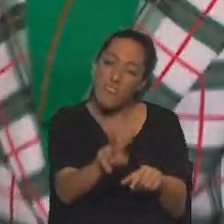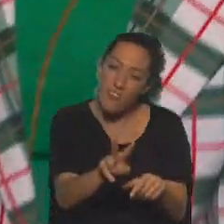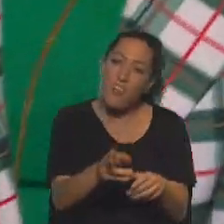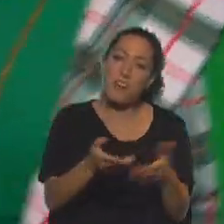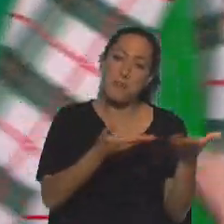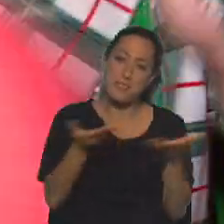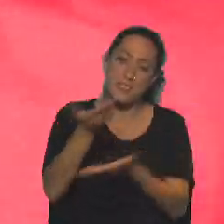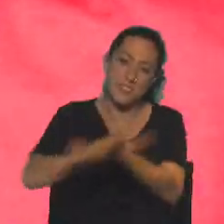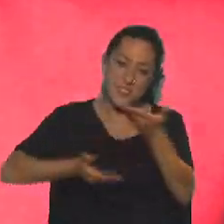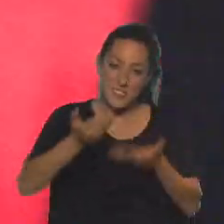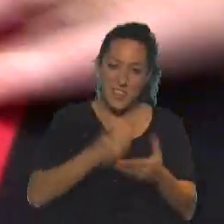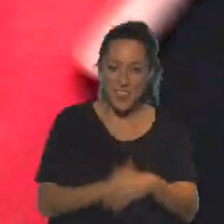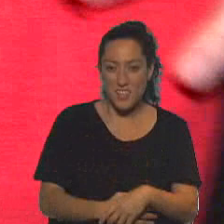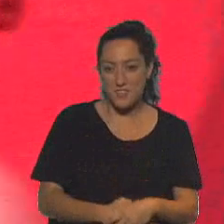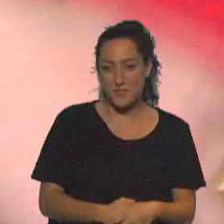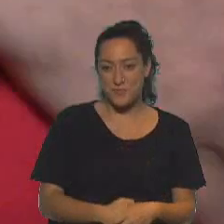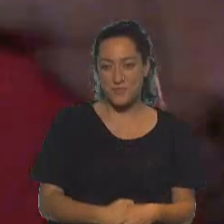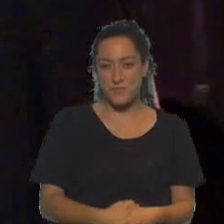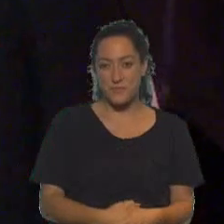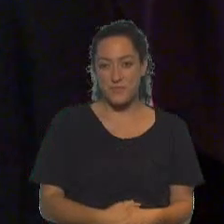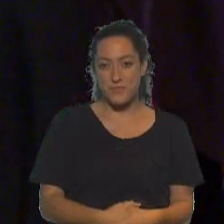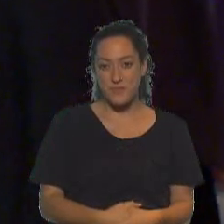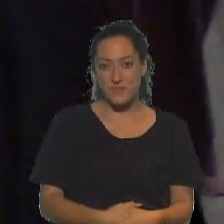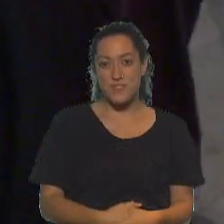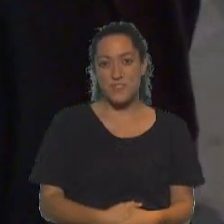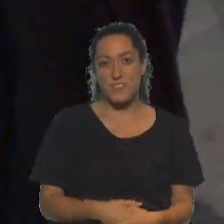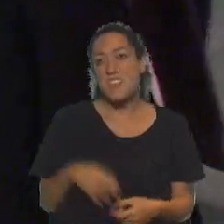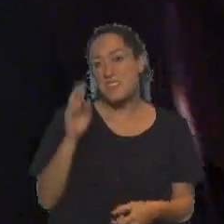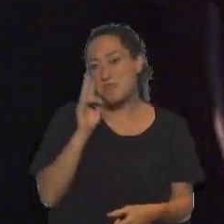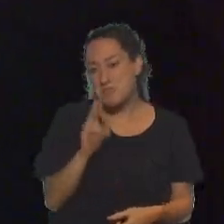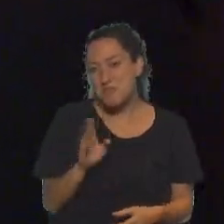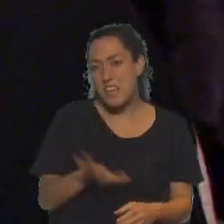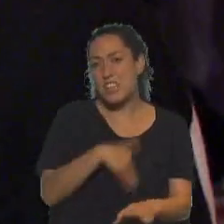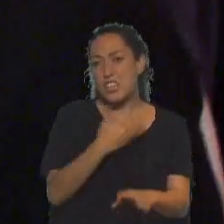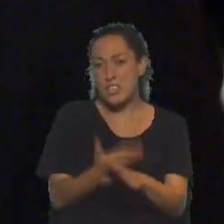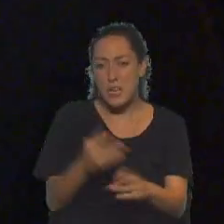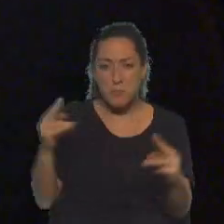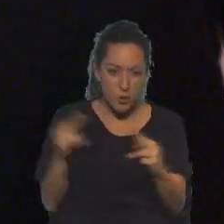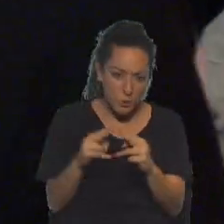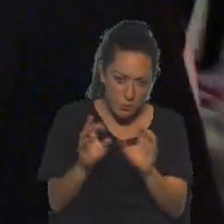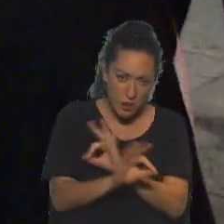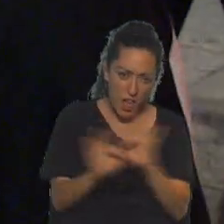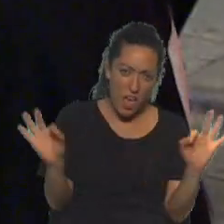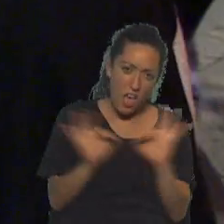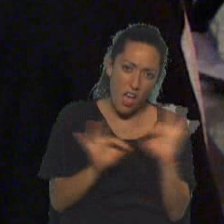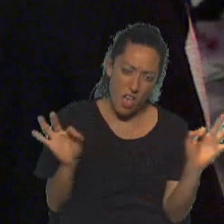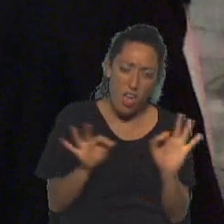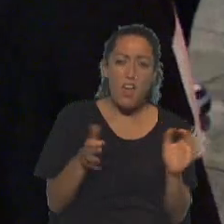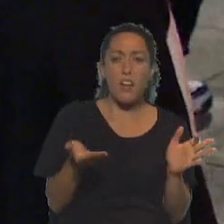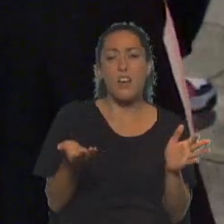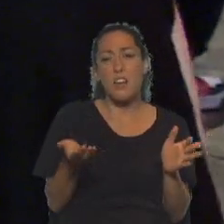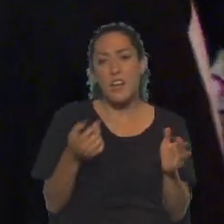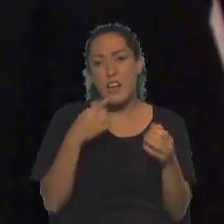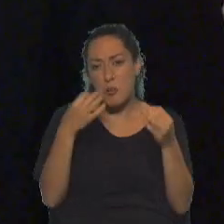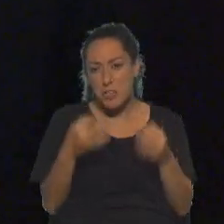cine. Emocionante, total. Hoy vi El Dependiente otra vez, hace mucho que no lo veía. Mucho. Y estaba buena